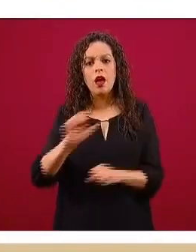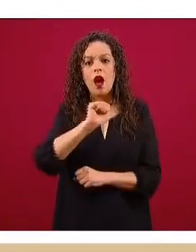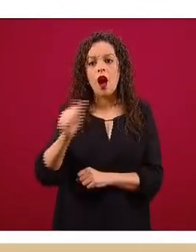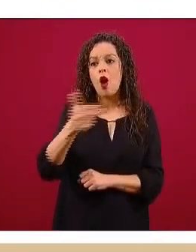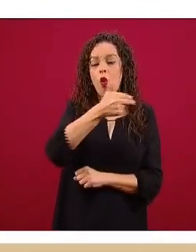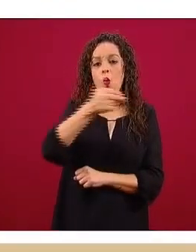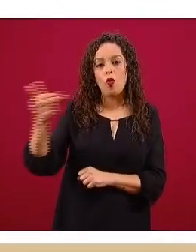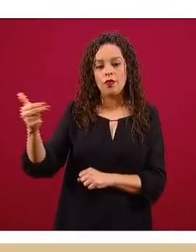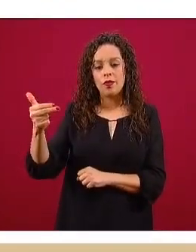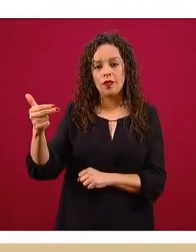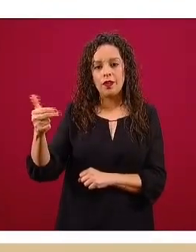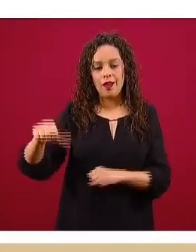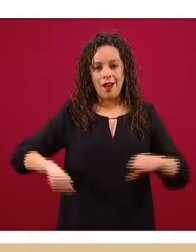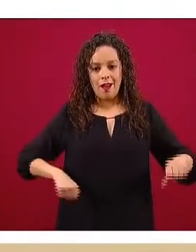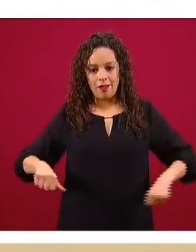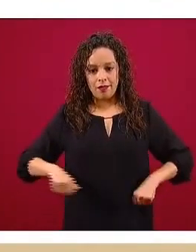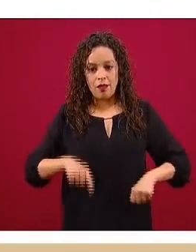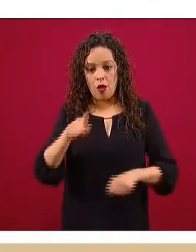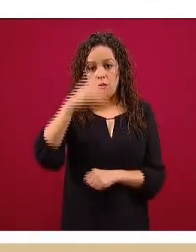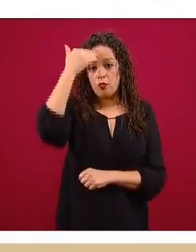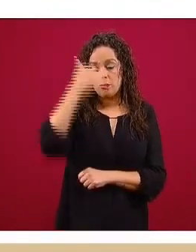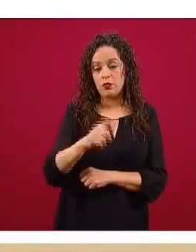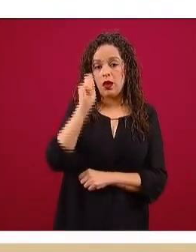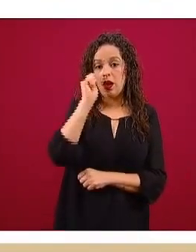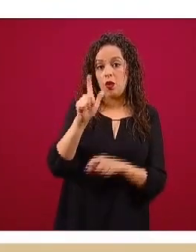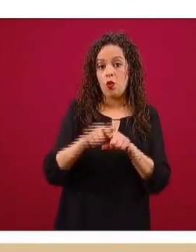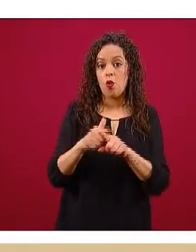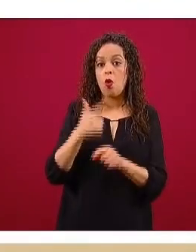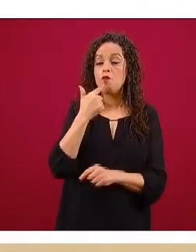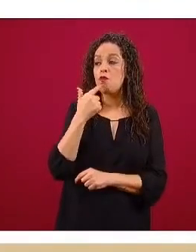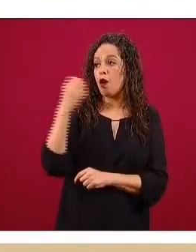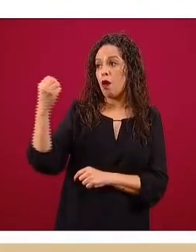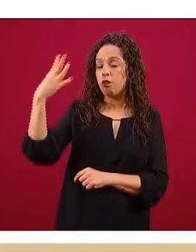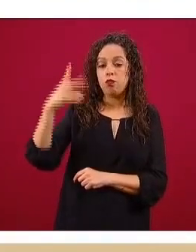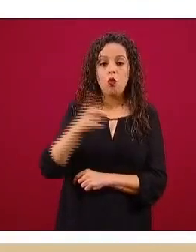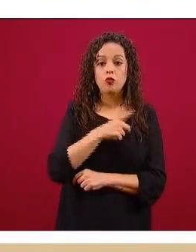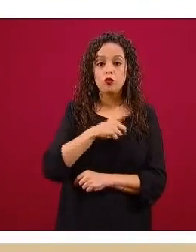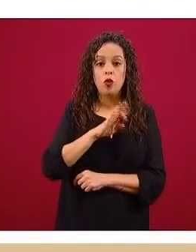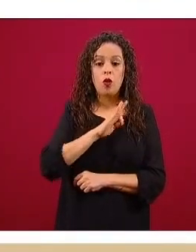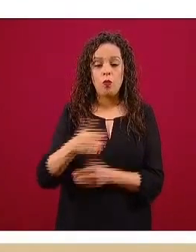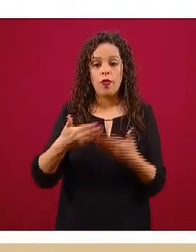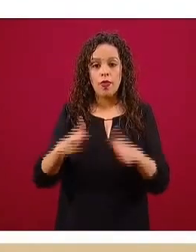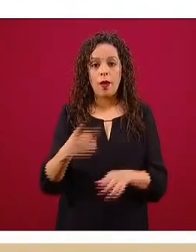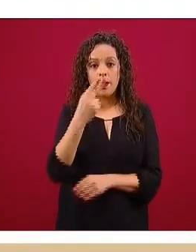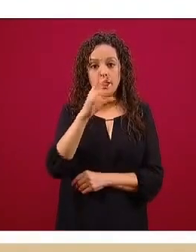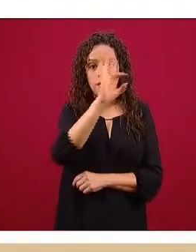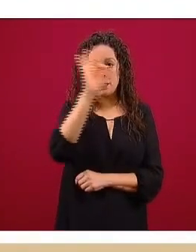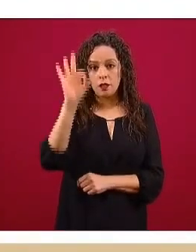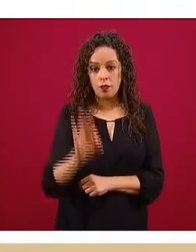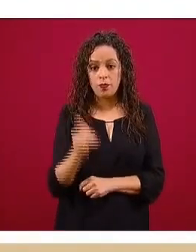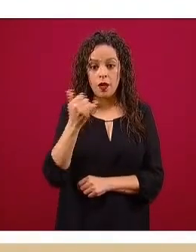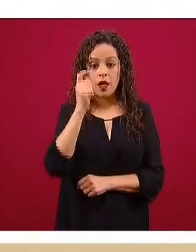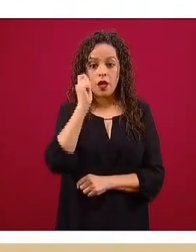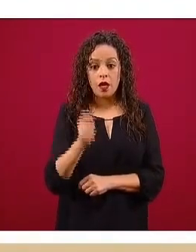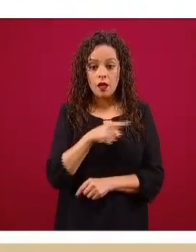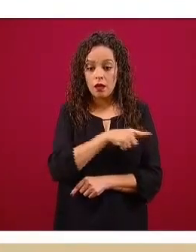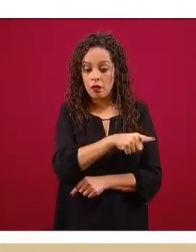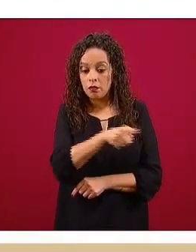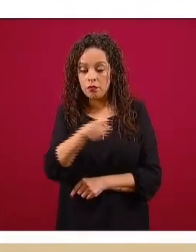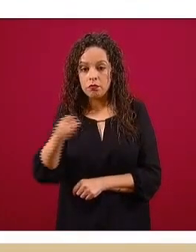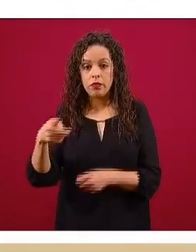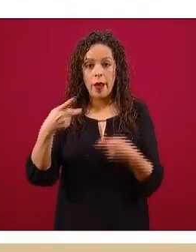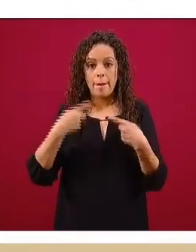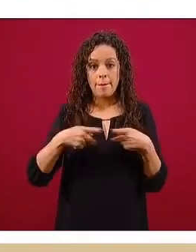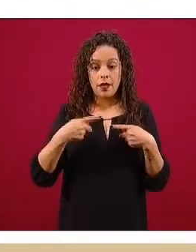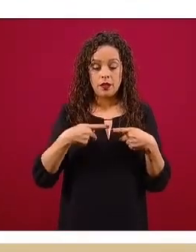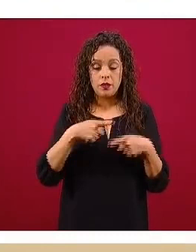sabemos que en el rojo solamente se permite una ocupación del 25% y que además esta debe de ser orientada al personal que se encuentra